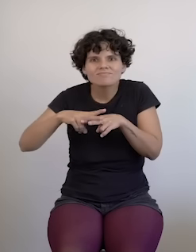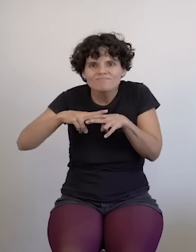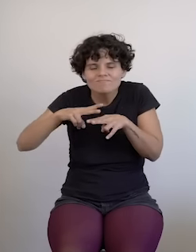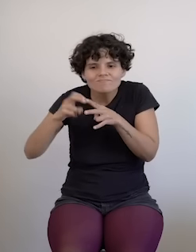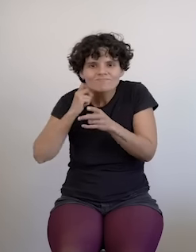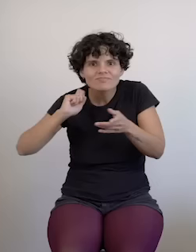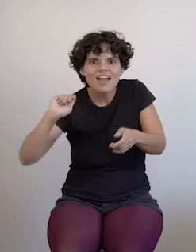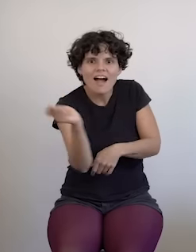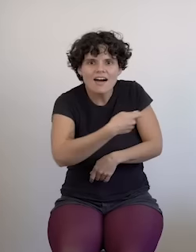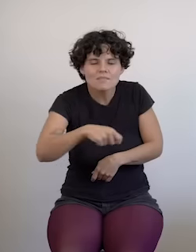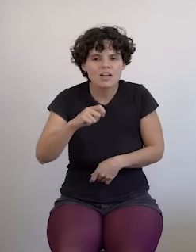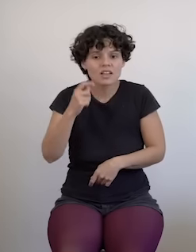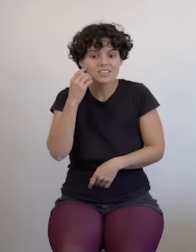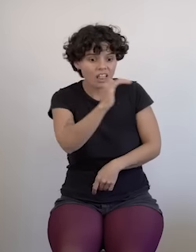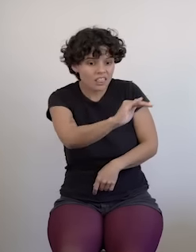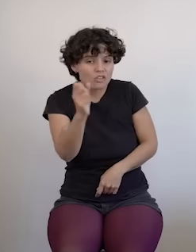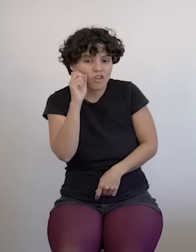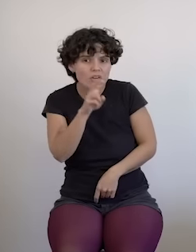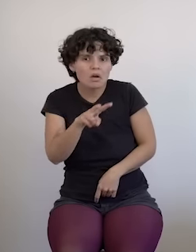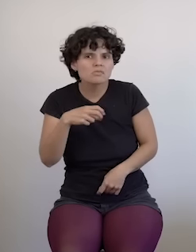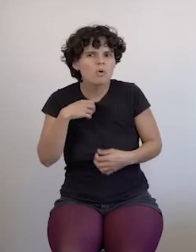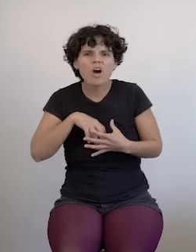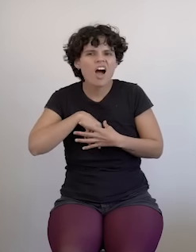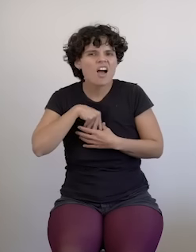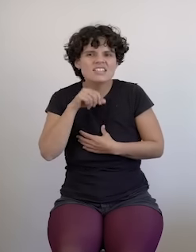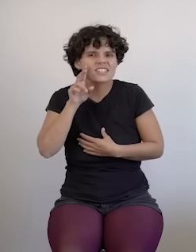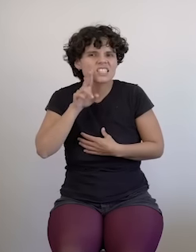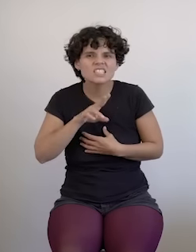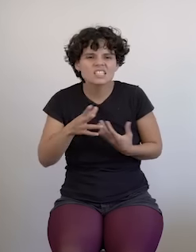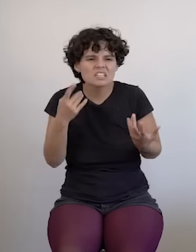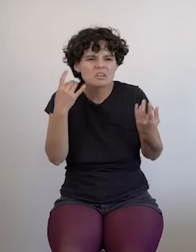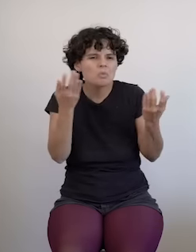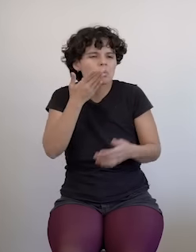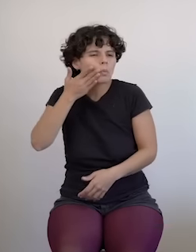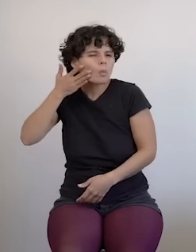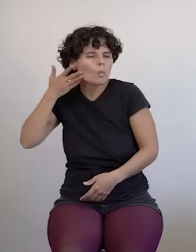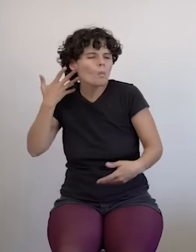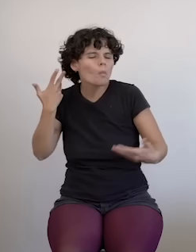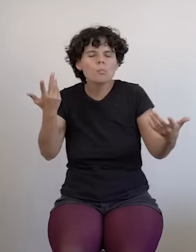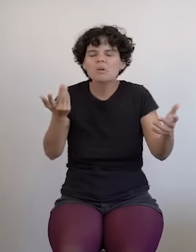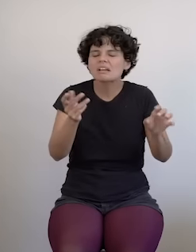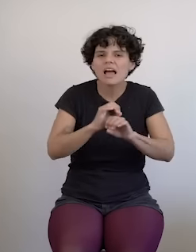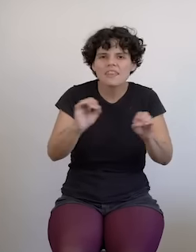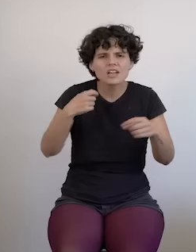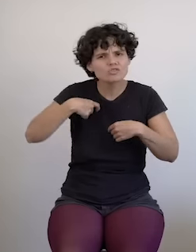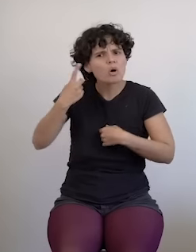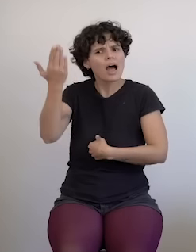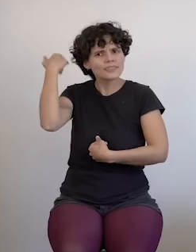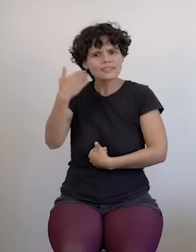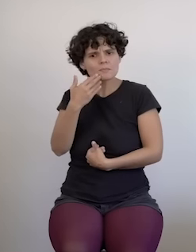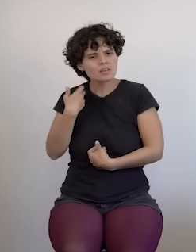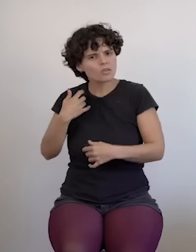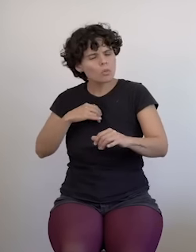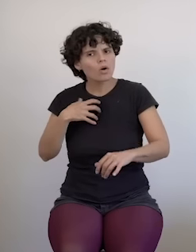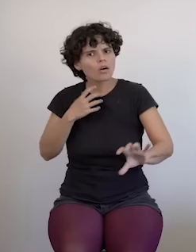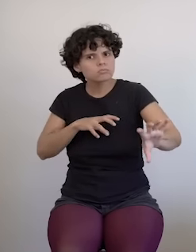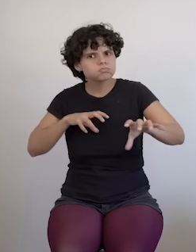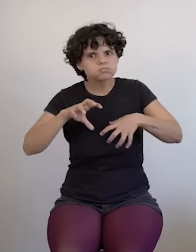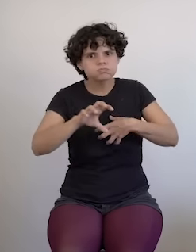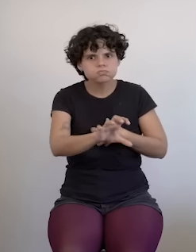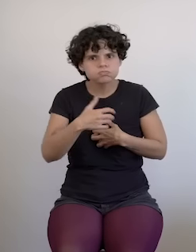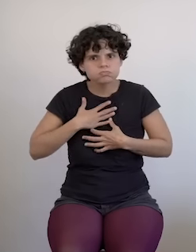como fantasmas, hermano. Y yo era parte de esos niños, po. Pero, ¿cachai? Como que siempre sentí que podía hacer algo,